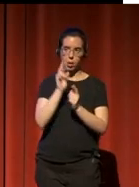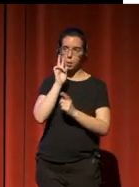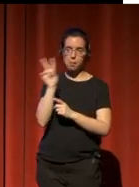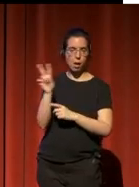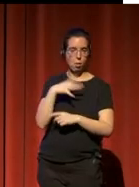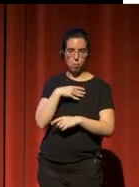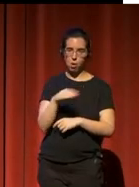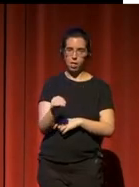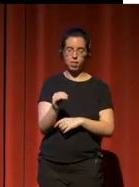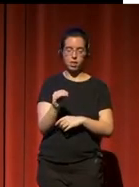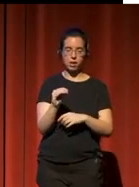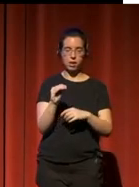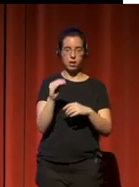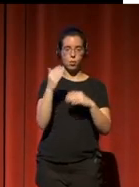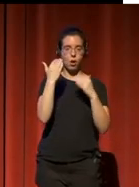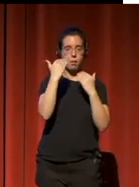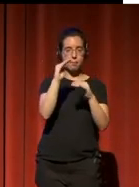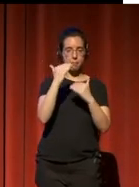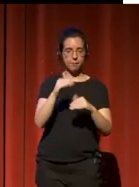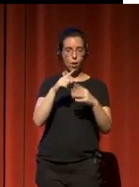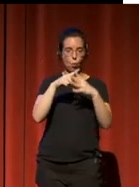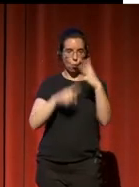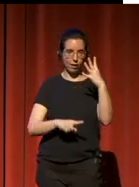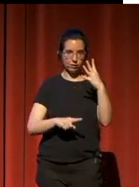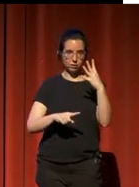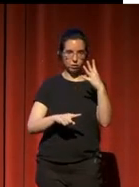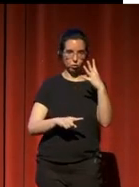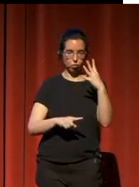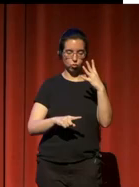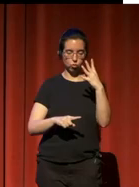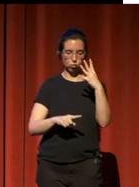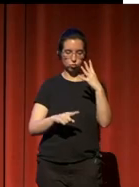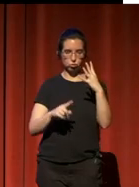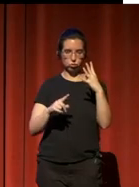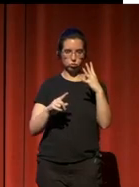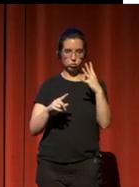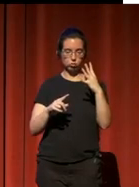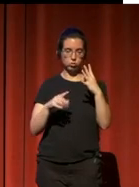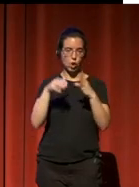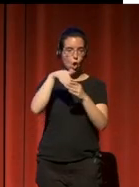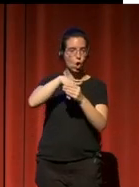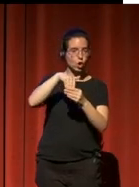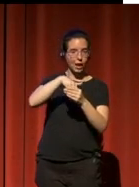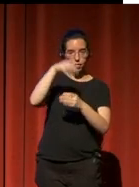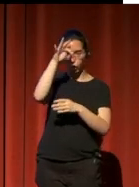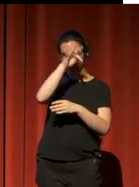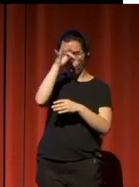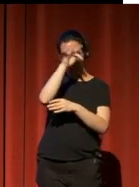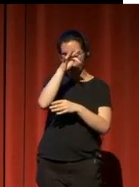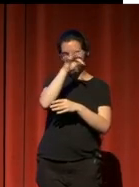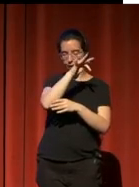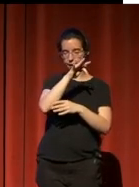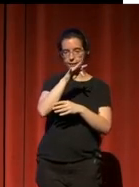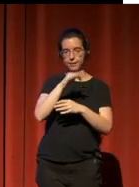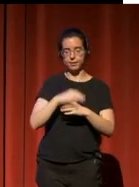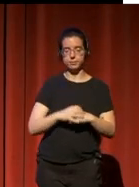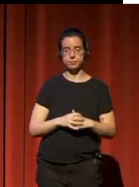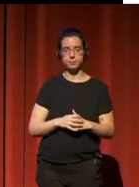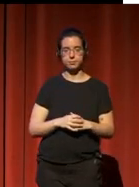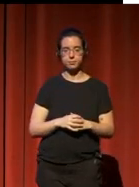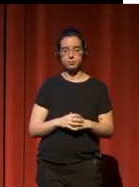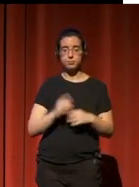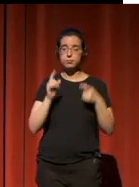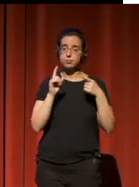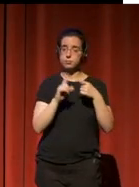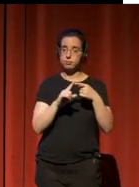estos cuatro apartados que han estructurado un poco eh eh digamos el contenido teórico o o referencial no por